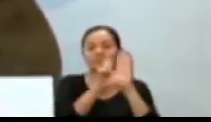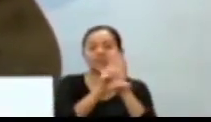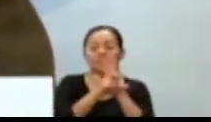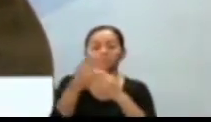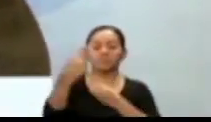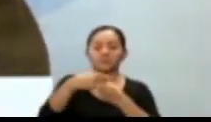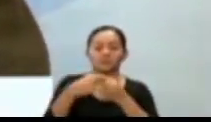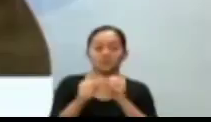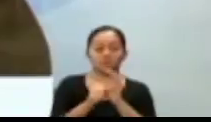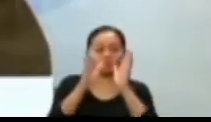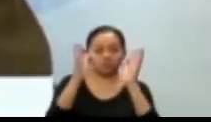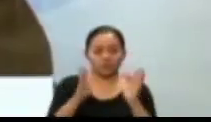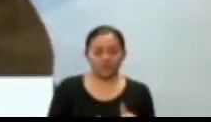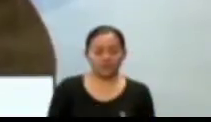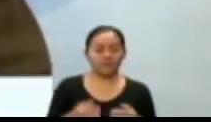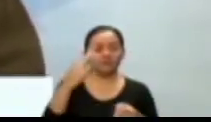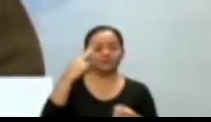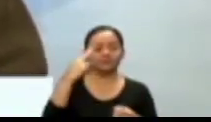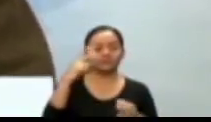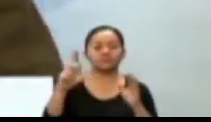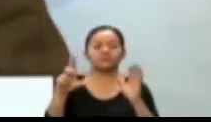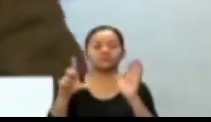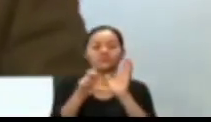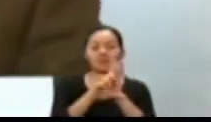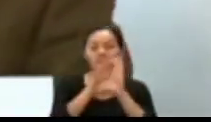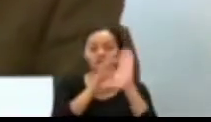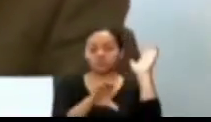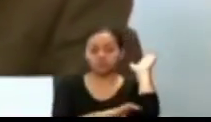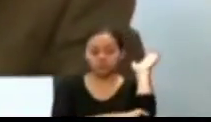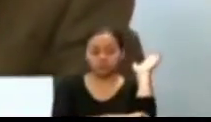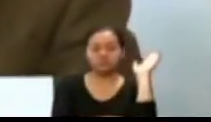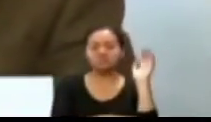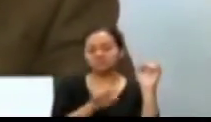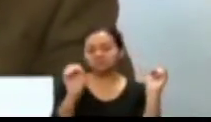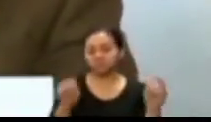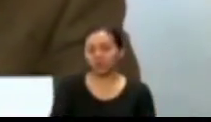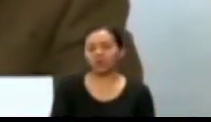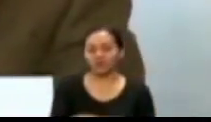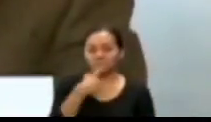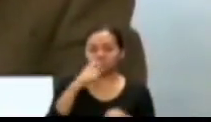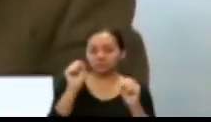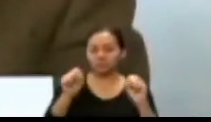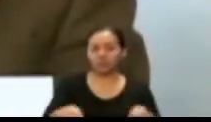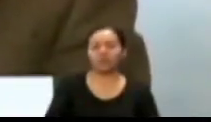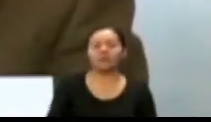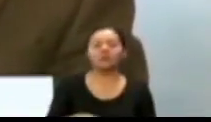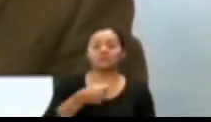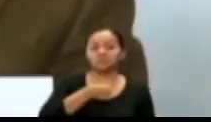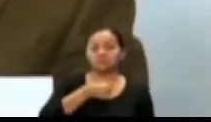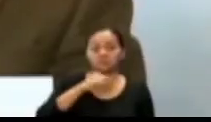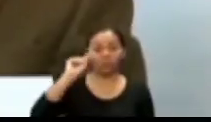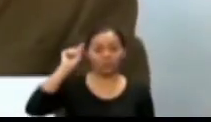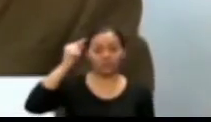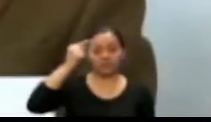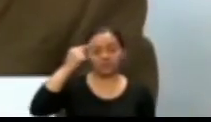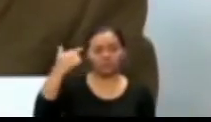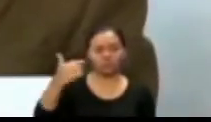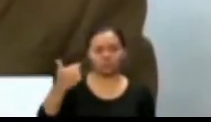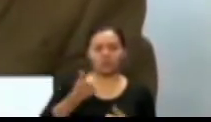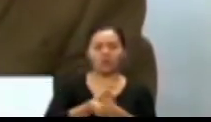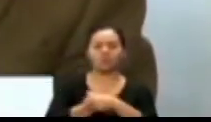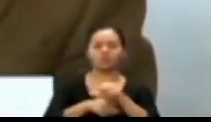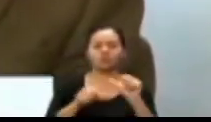están reconocidas en la Constitución y son perfectamente posibles de impulsar porque nosotros tenemos muchos gobiernos